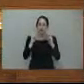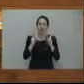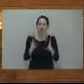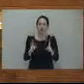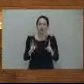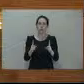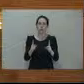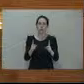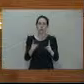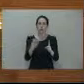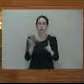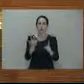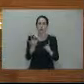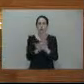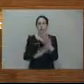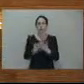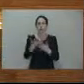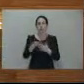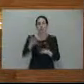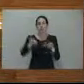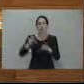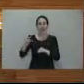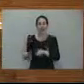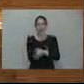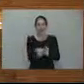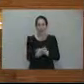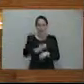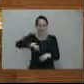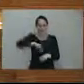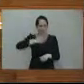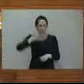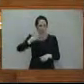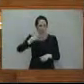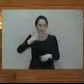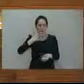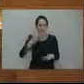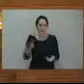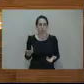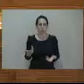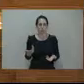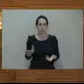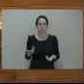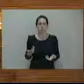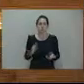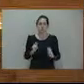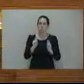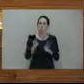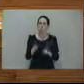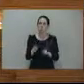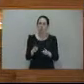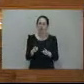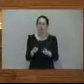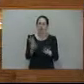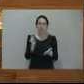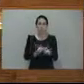de las combinaciones aleatorias que yo creo que todos conocemos y que, en fin, permiten en muchos